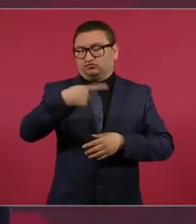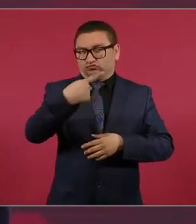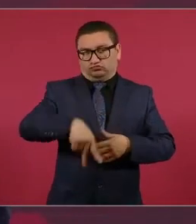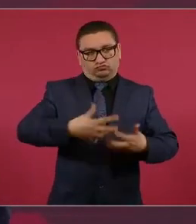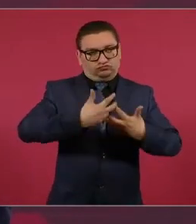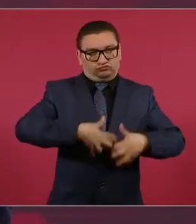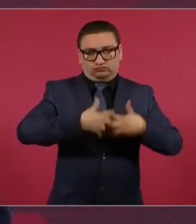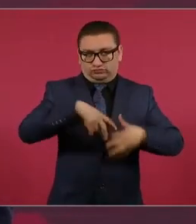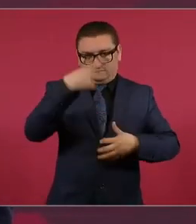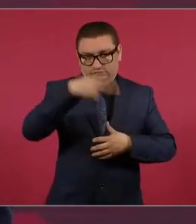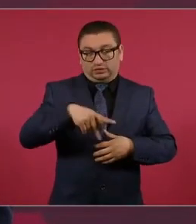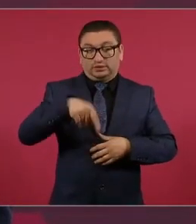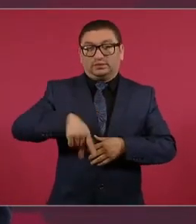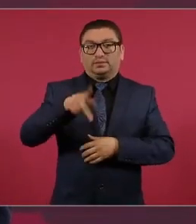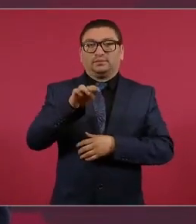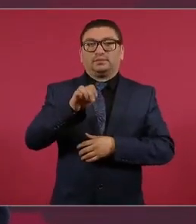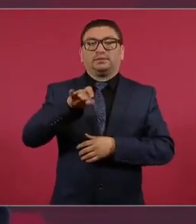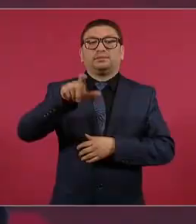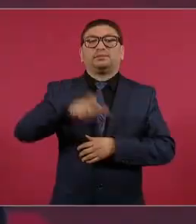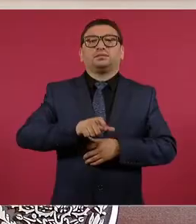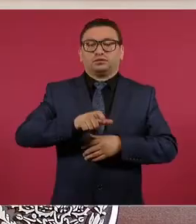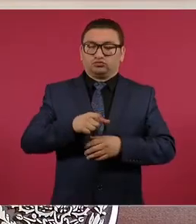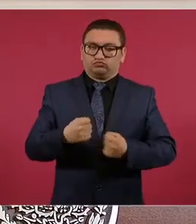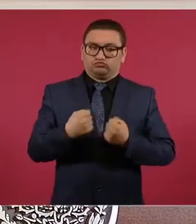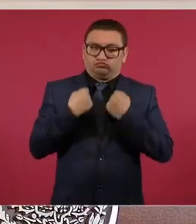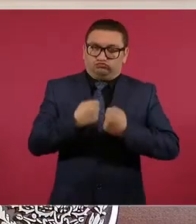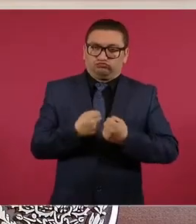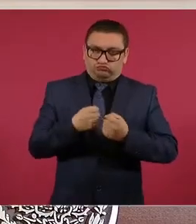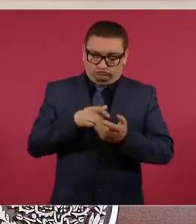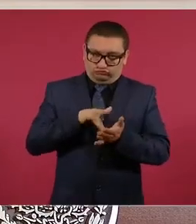a Pemex y